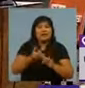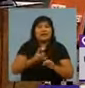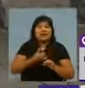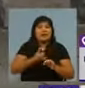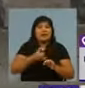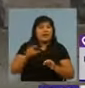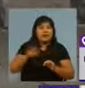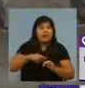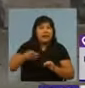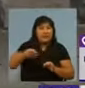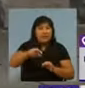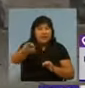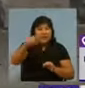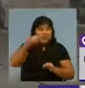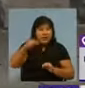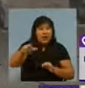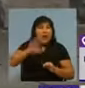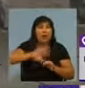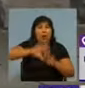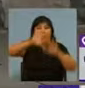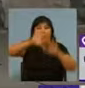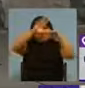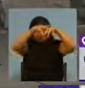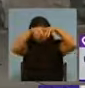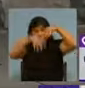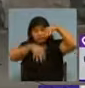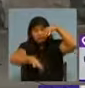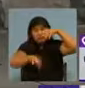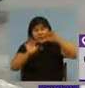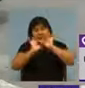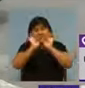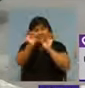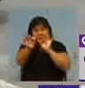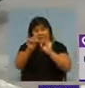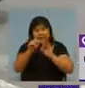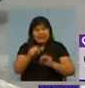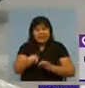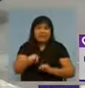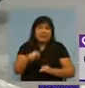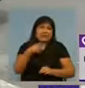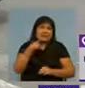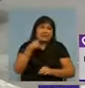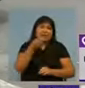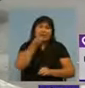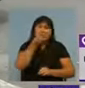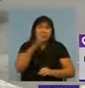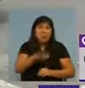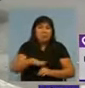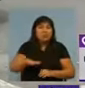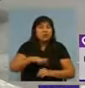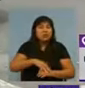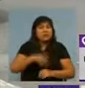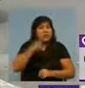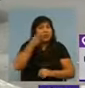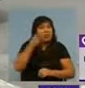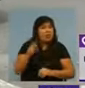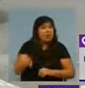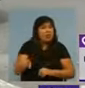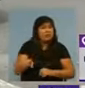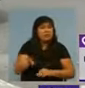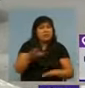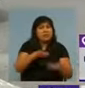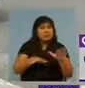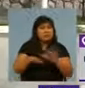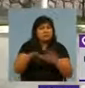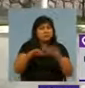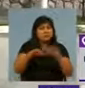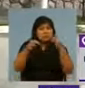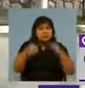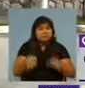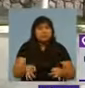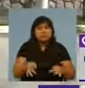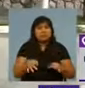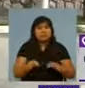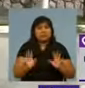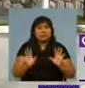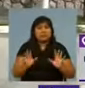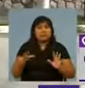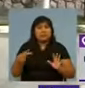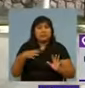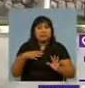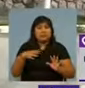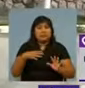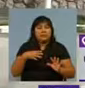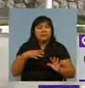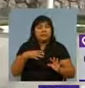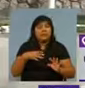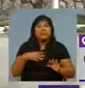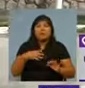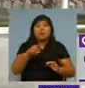es realmente una cuestión muy grave porque no se ha hecho el ordenamiento territorial de San Antonio y